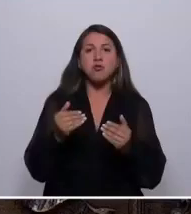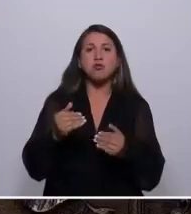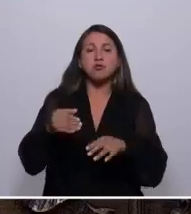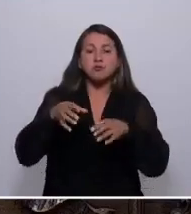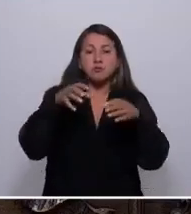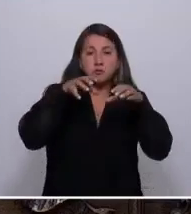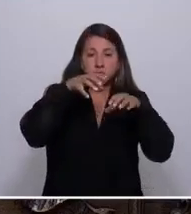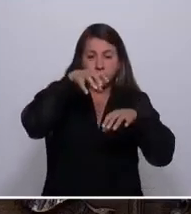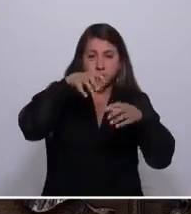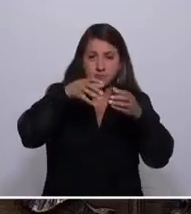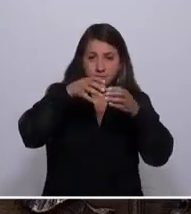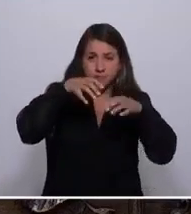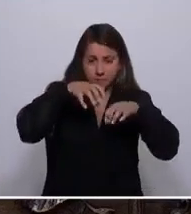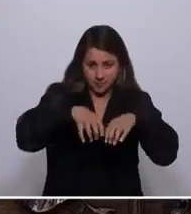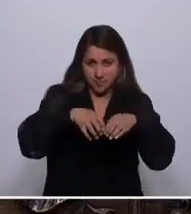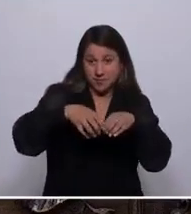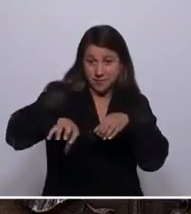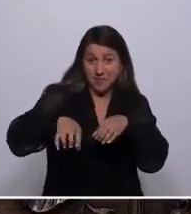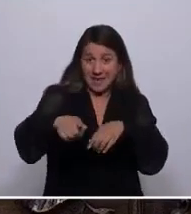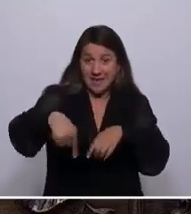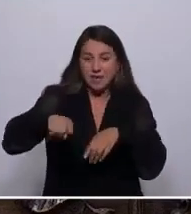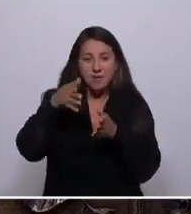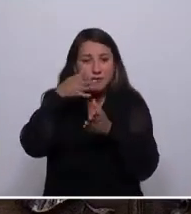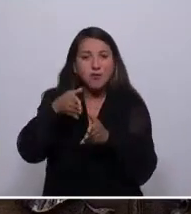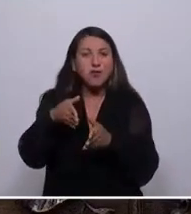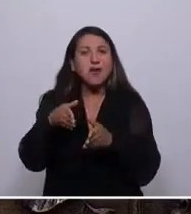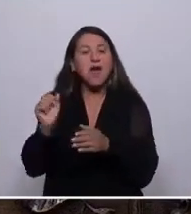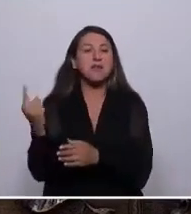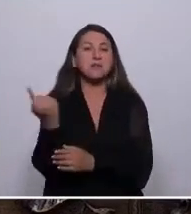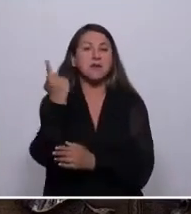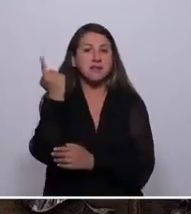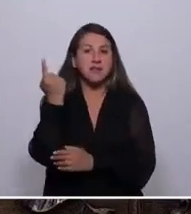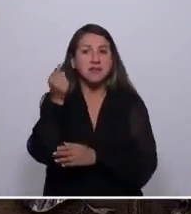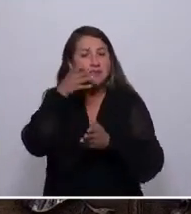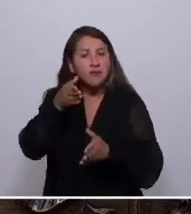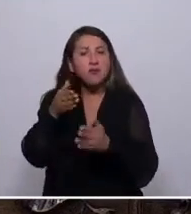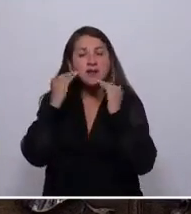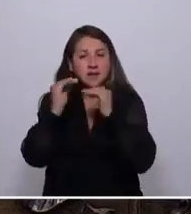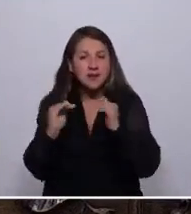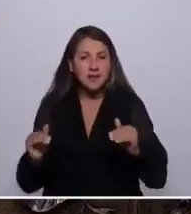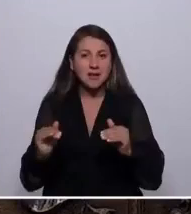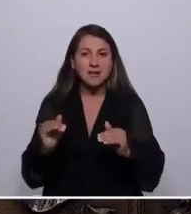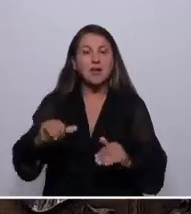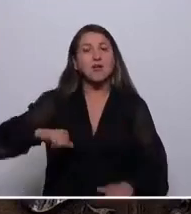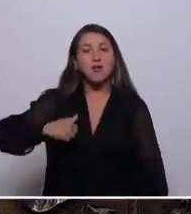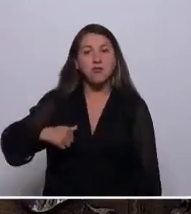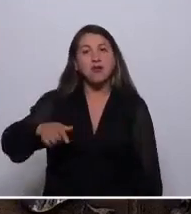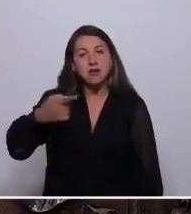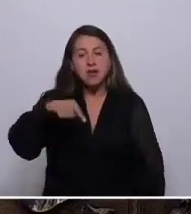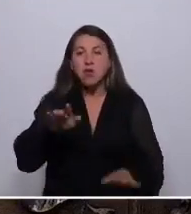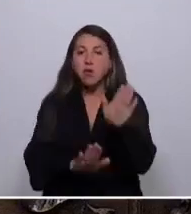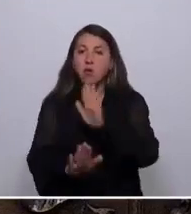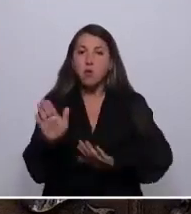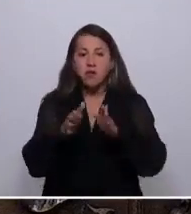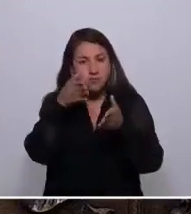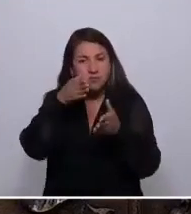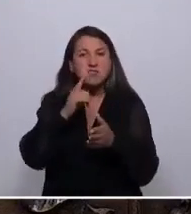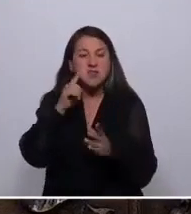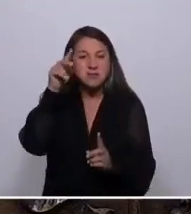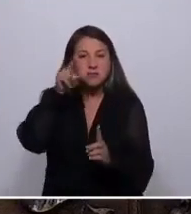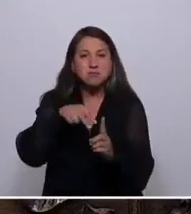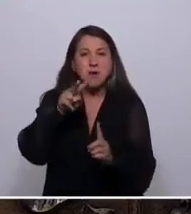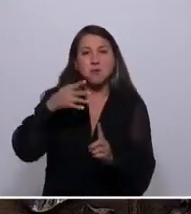rango constitucional, autónomo, que enfoque de derechos humanos de la infancia, niñez y adolescencia, que ponga en el centro a los niños,